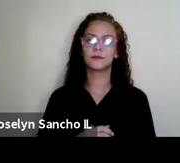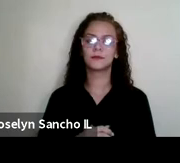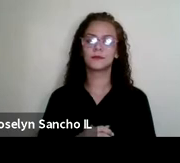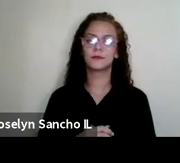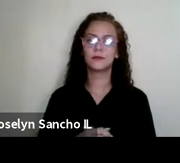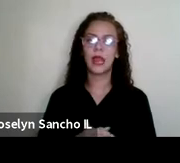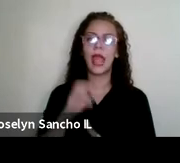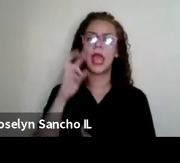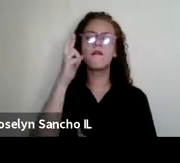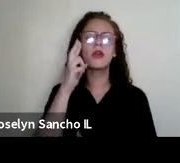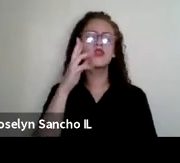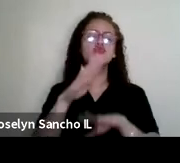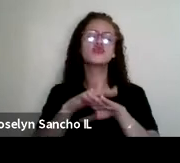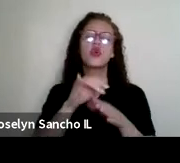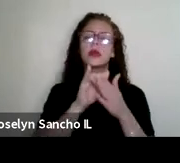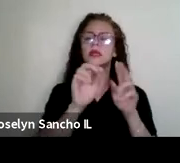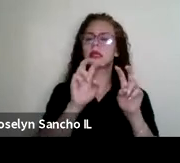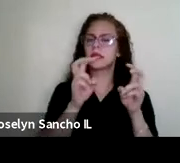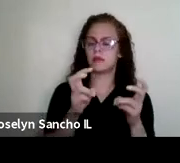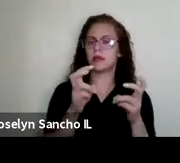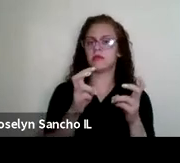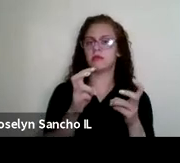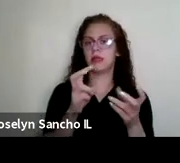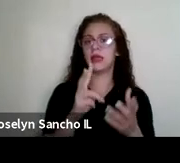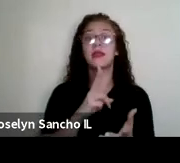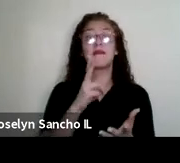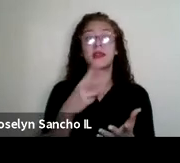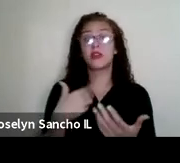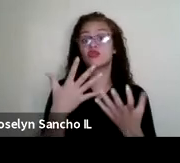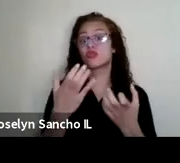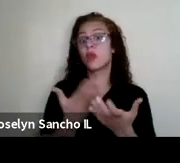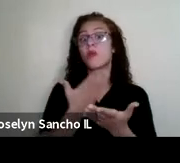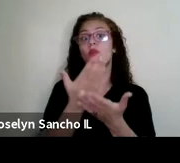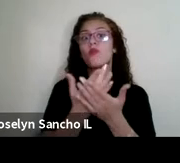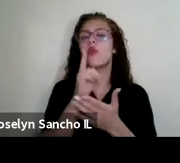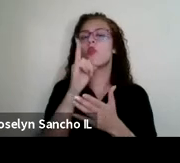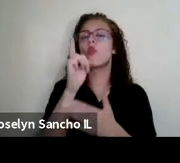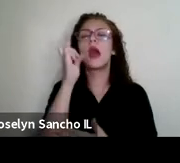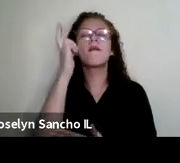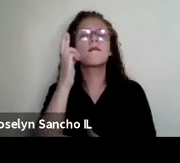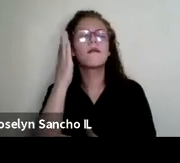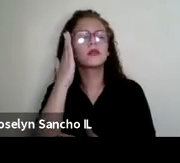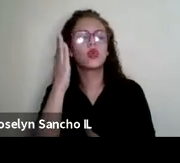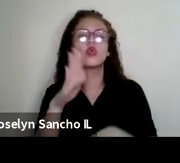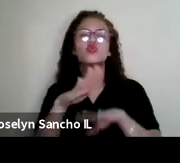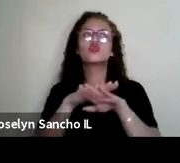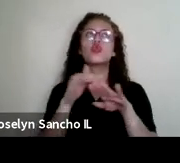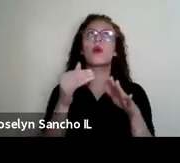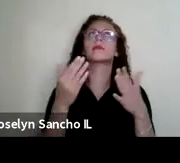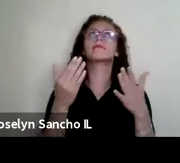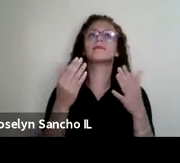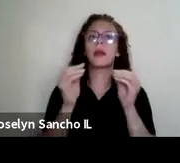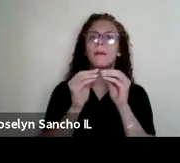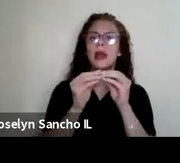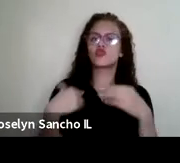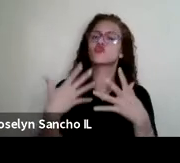a reflexionar sobre este tema. De verdad que lo que quiero proponerles es una reflexión. Sobre todo voy a